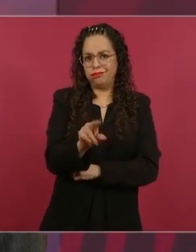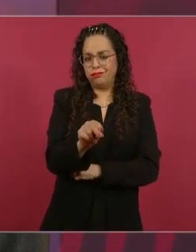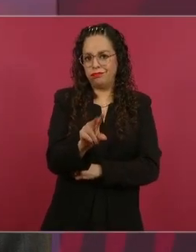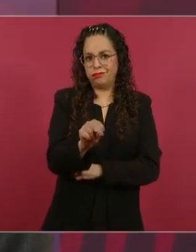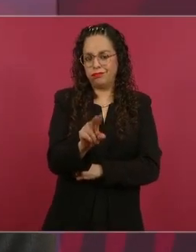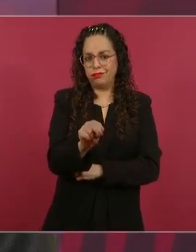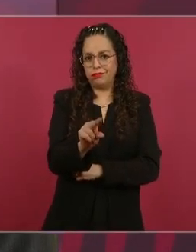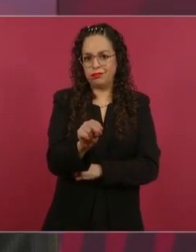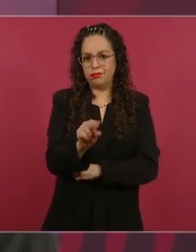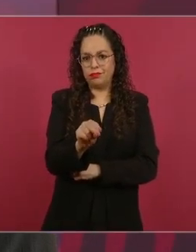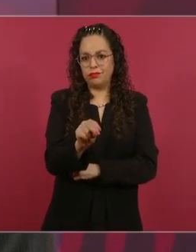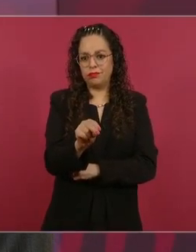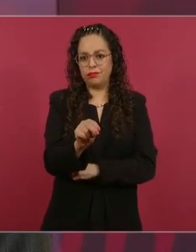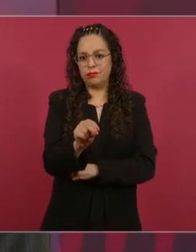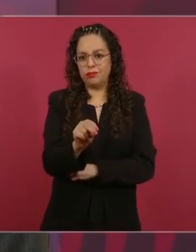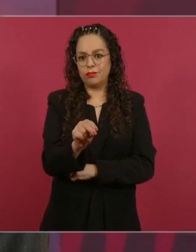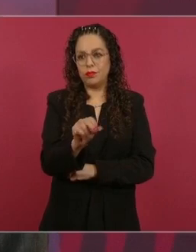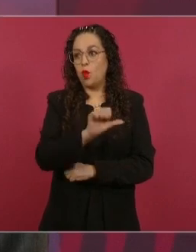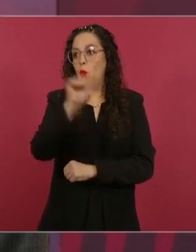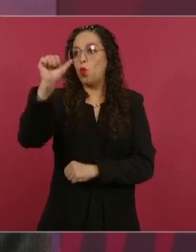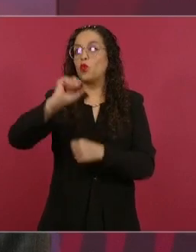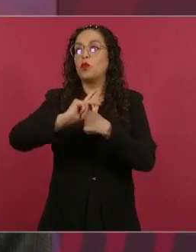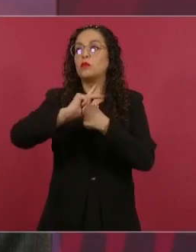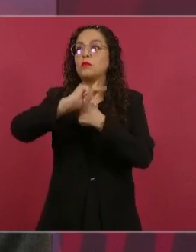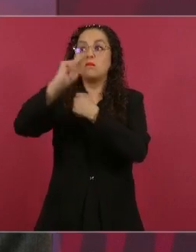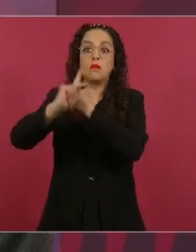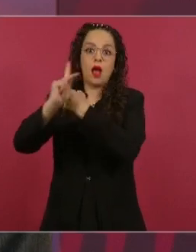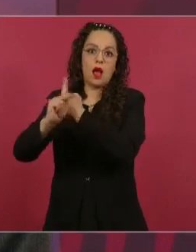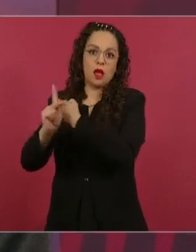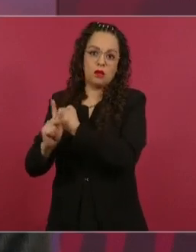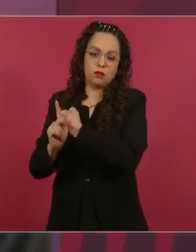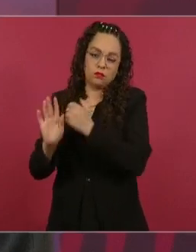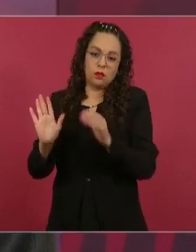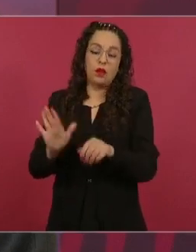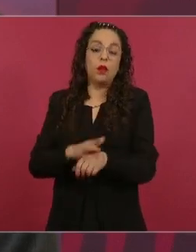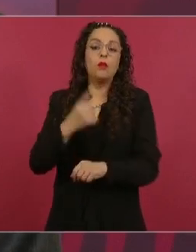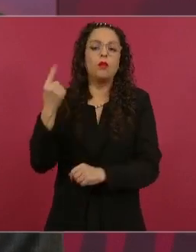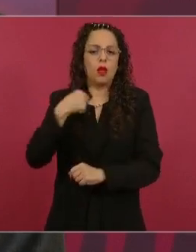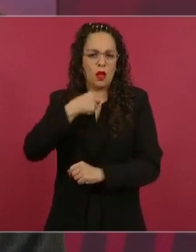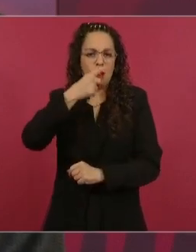de países extranjeros. Y son sanciones injustas